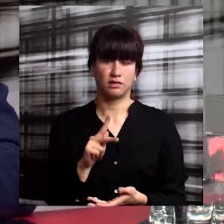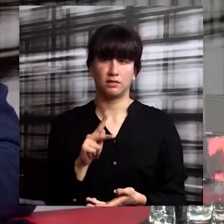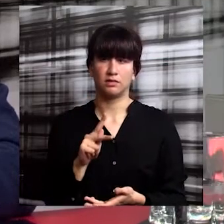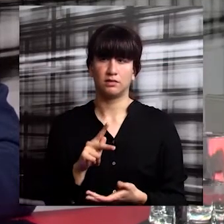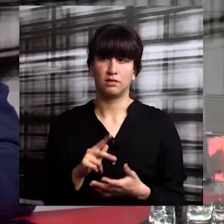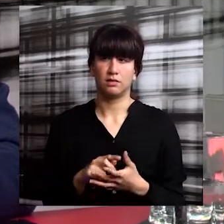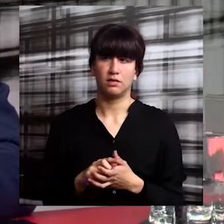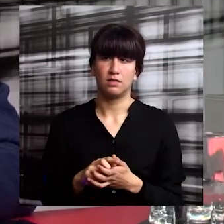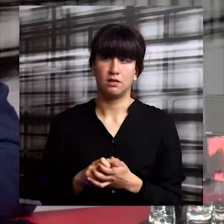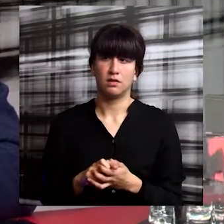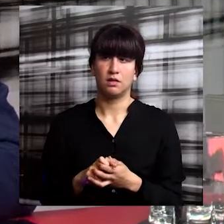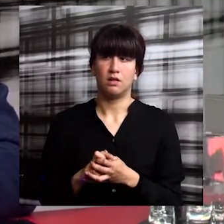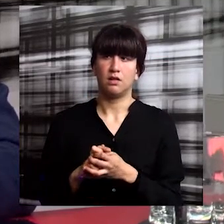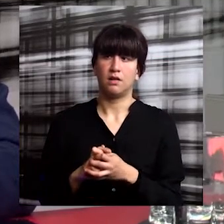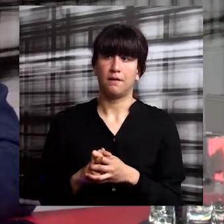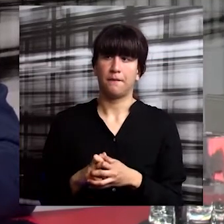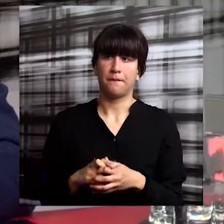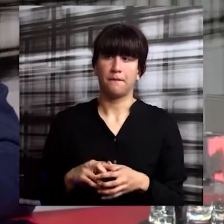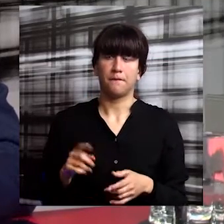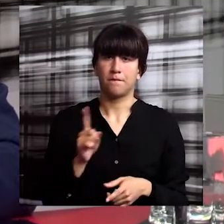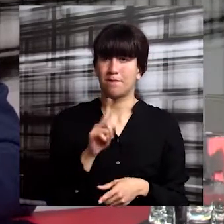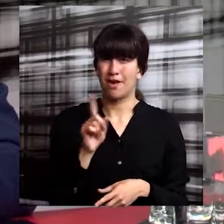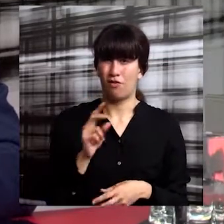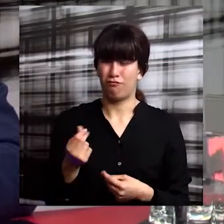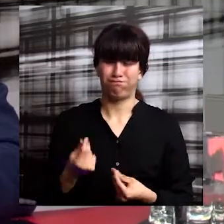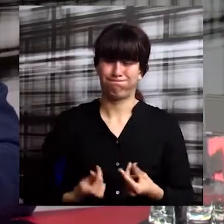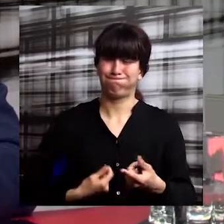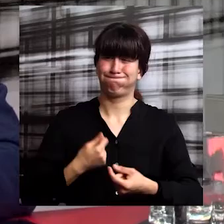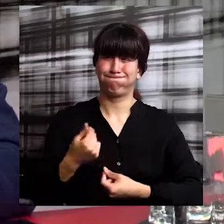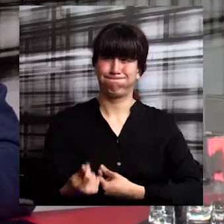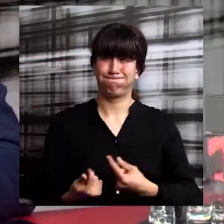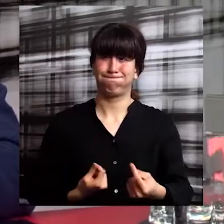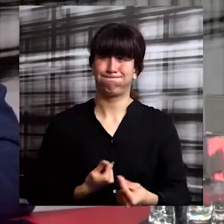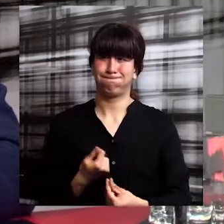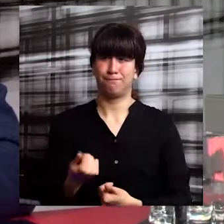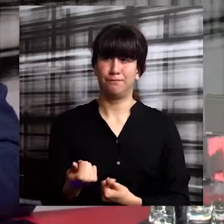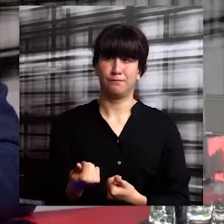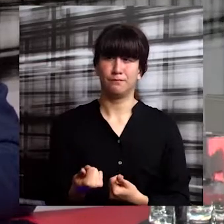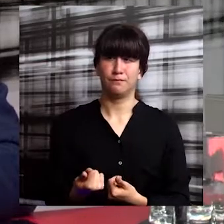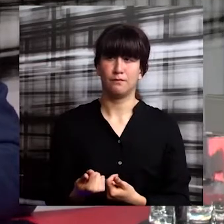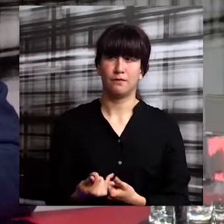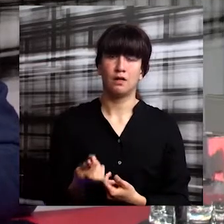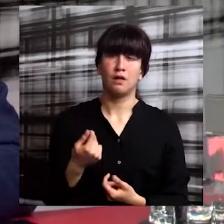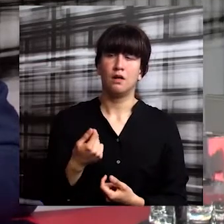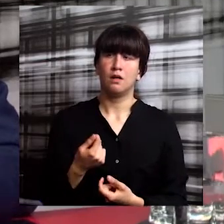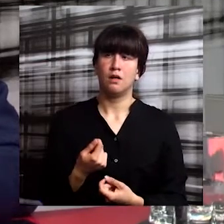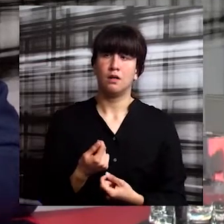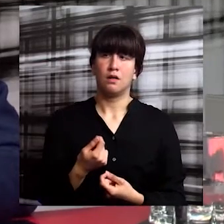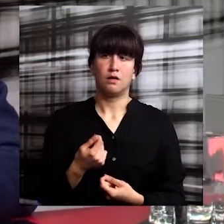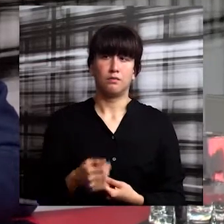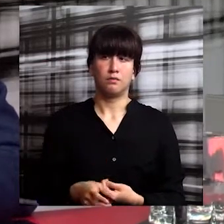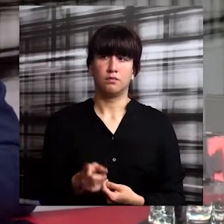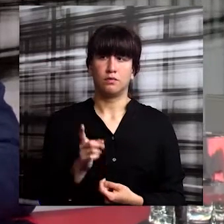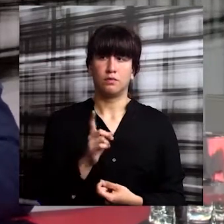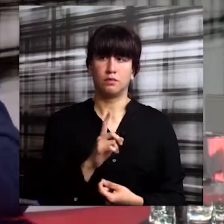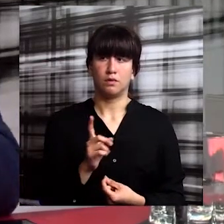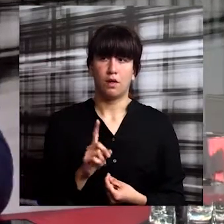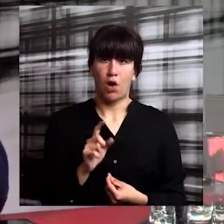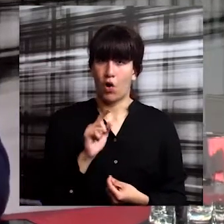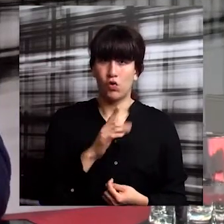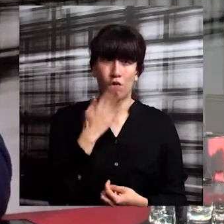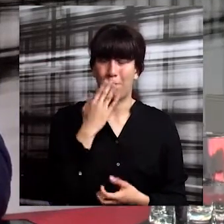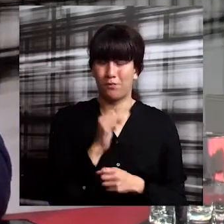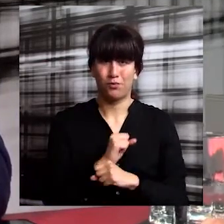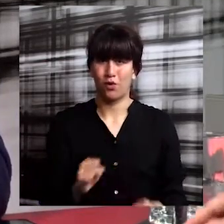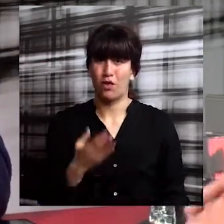exclusivo que no se financia y que él tampoco ha hecho nada por construir ese financiamiento, ni ha contribuido a mejorar la ciudad, porque hoy día